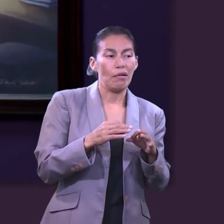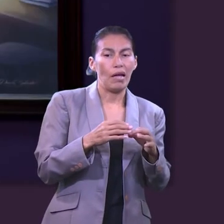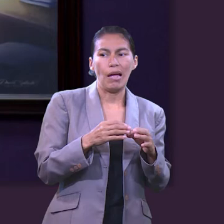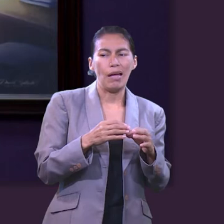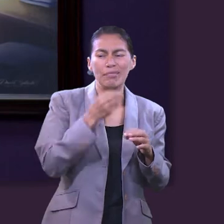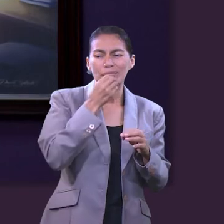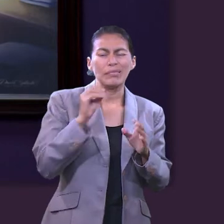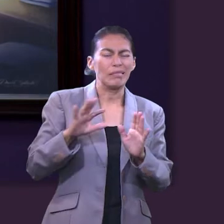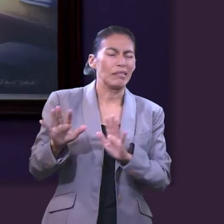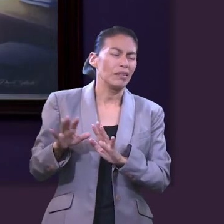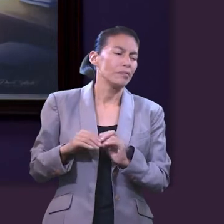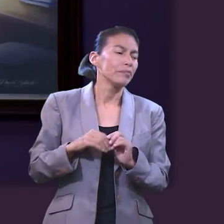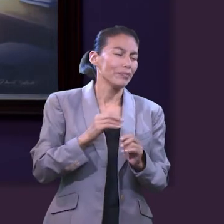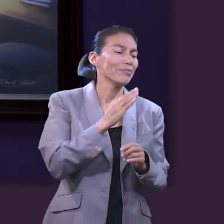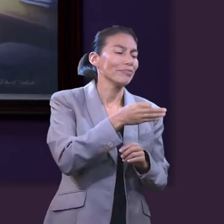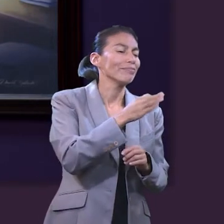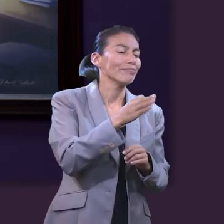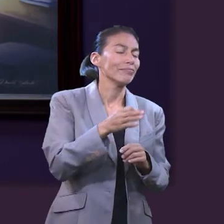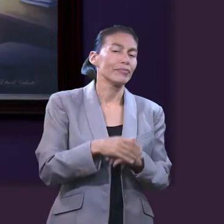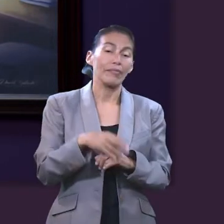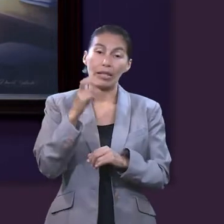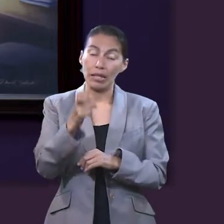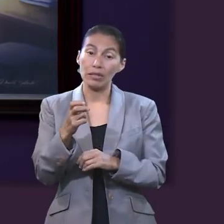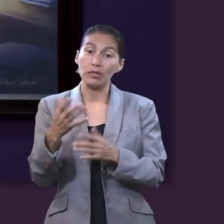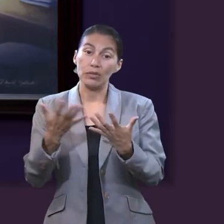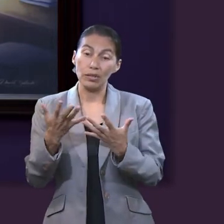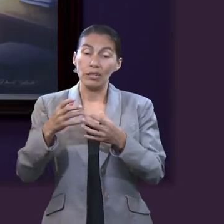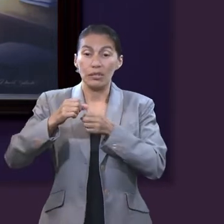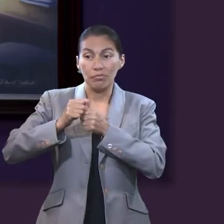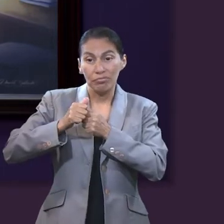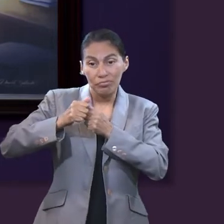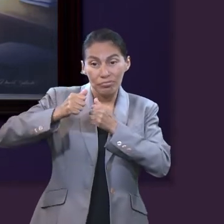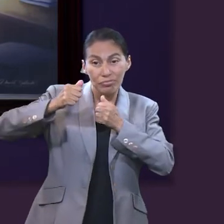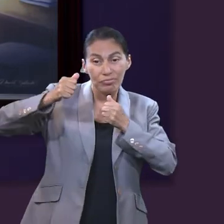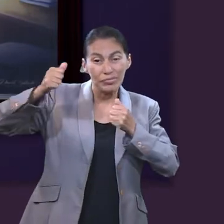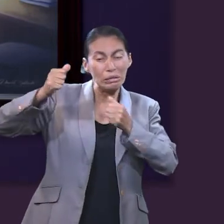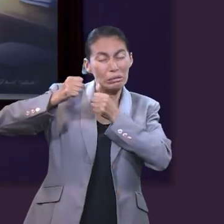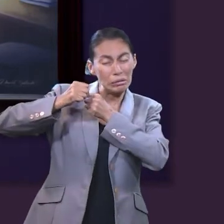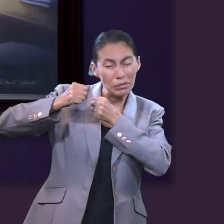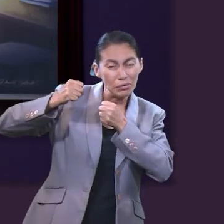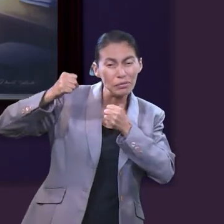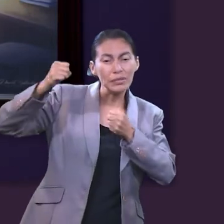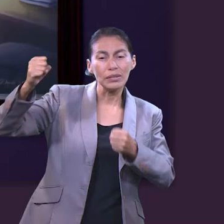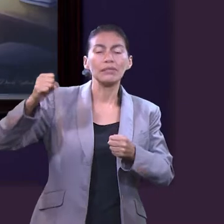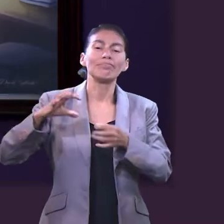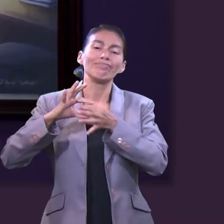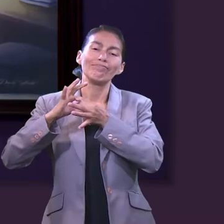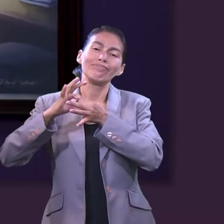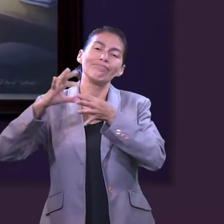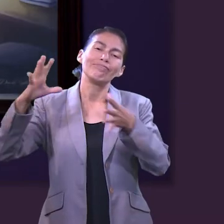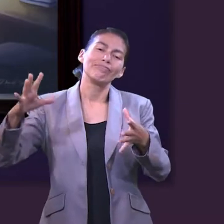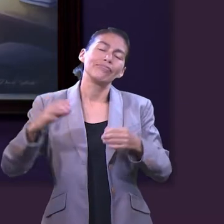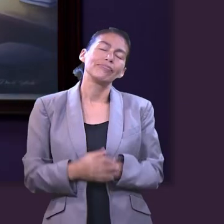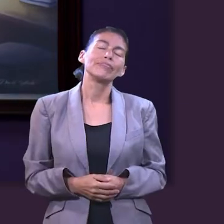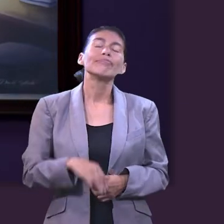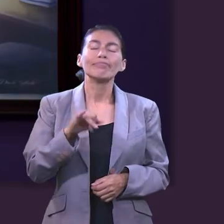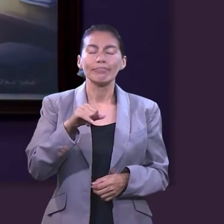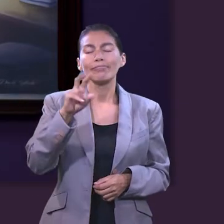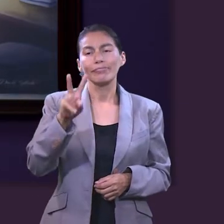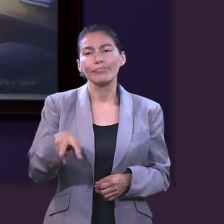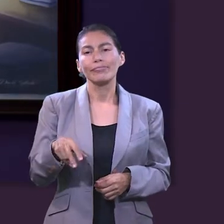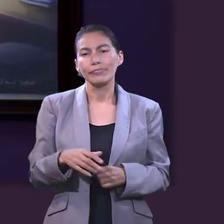me aceptan los del trabajo. Ese tipo de cosas son las que poquito a poquito van avanzando y van haciendo que vayamos caigando y vayamos